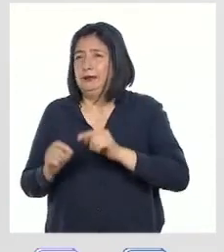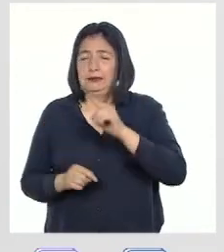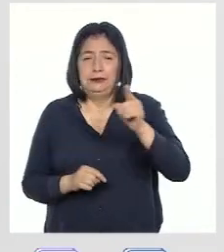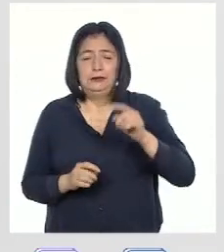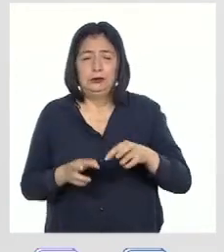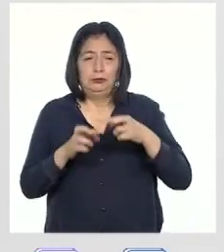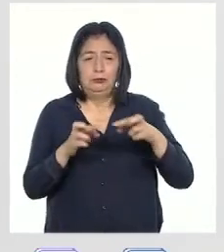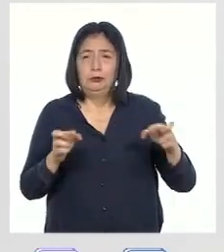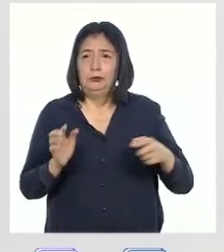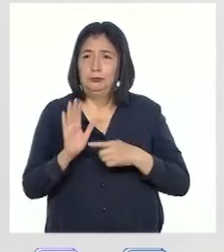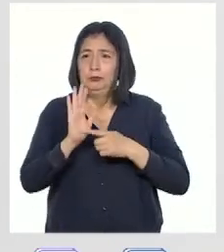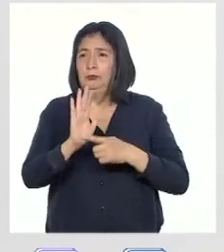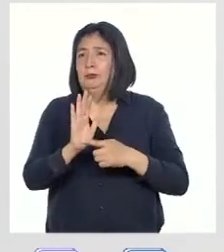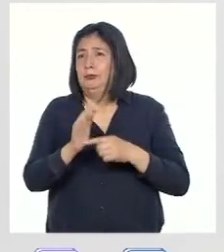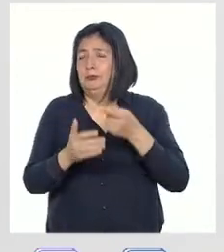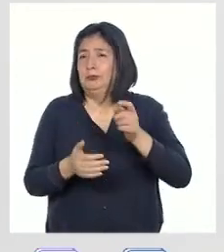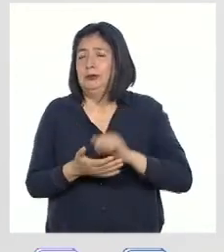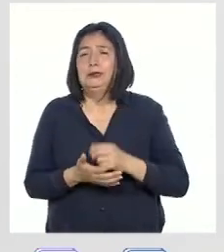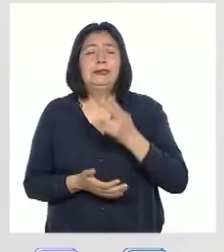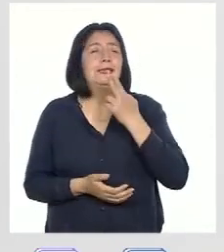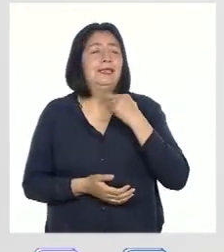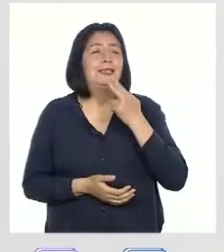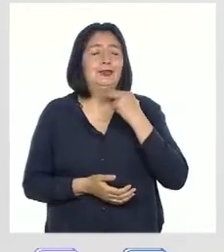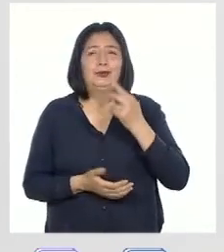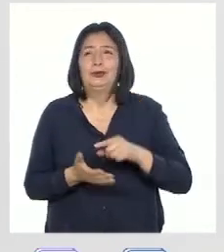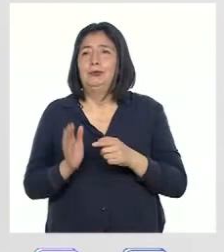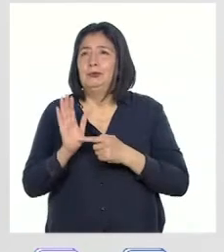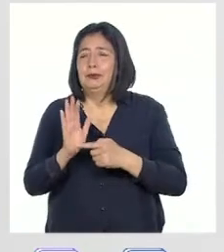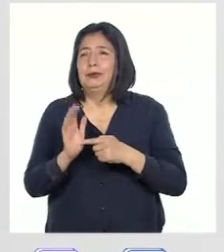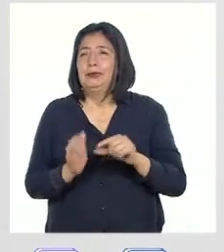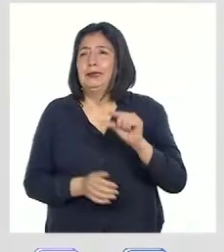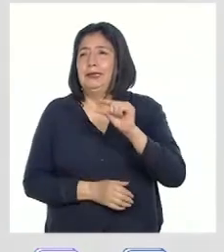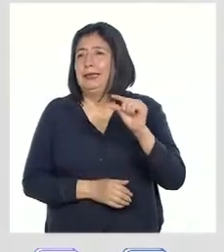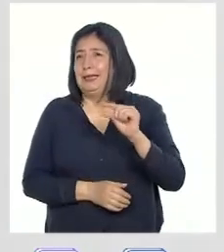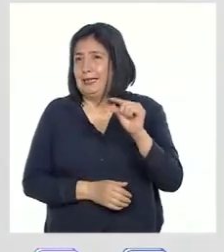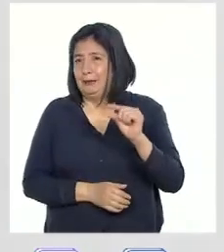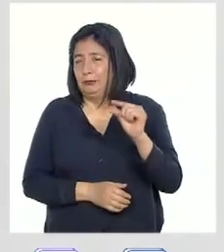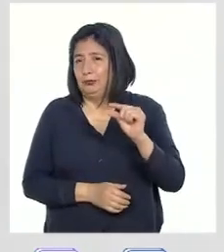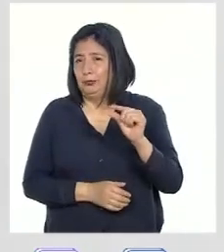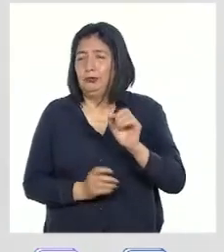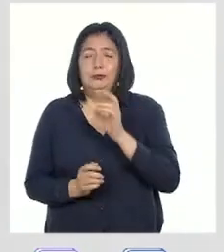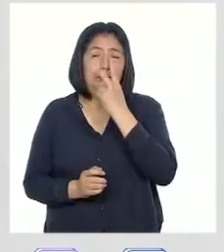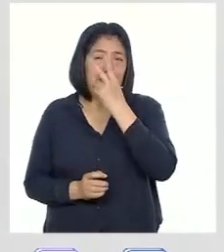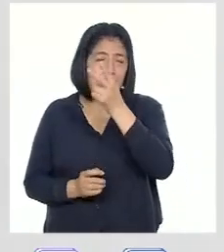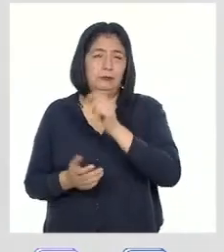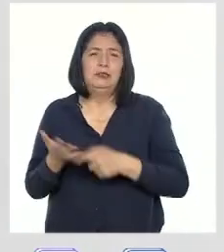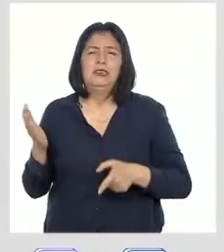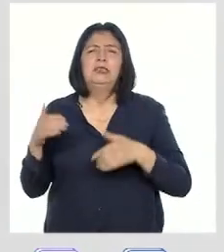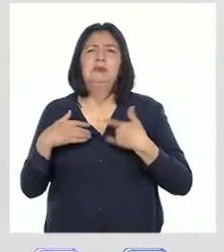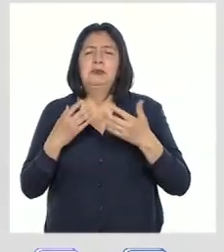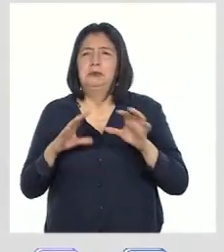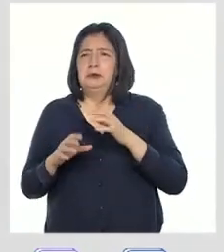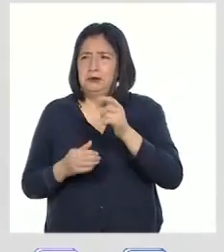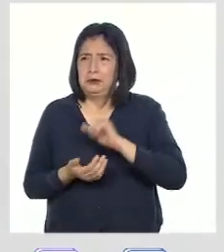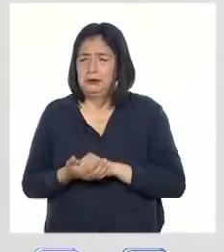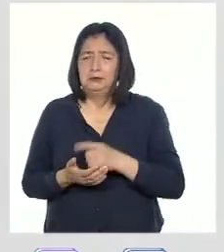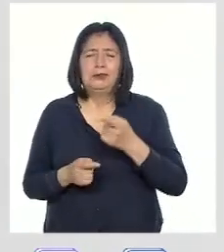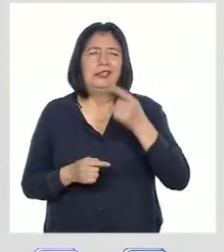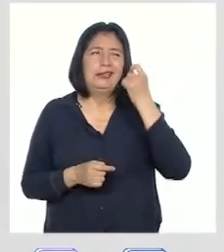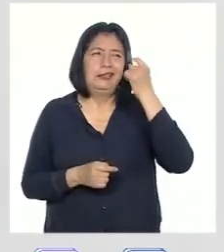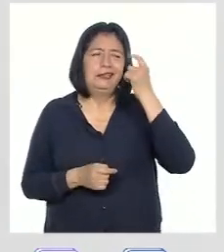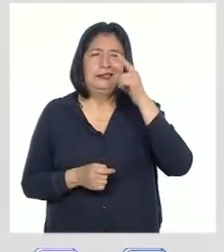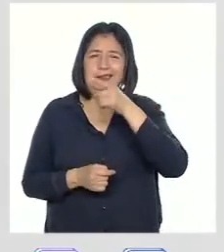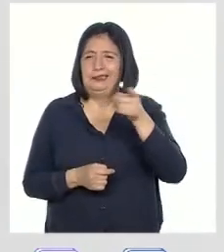estos productos muestran la cantidad de azúcares expresada en gramos. Veamos qué podemos hacer para